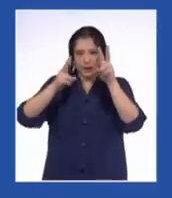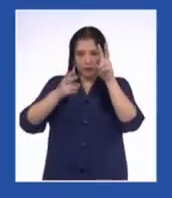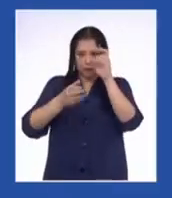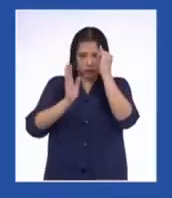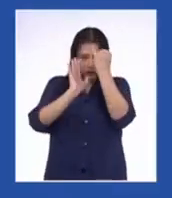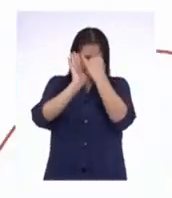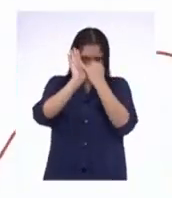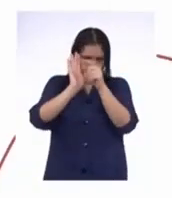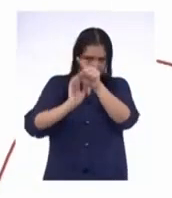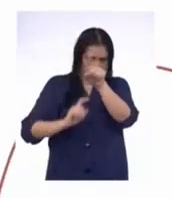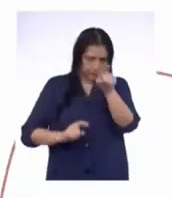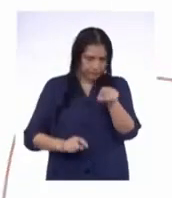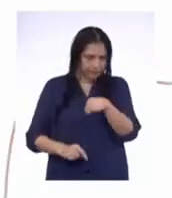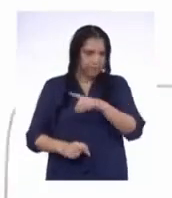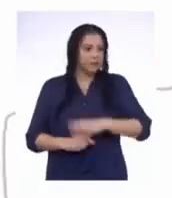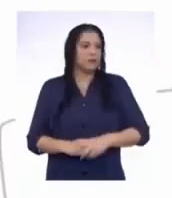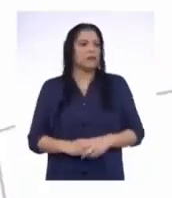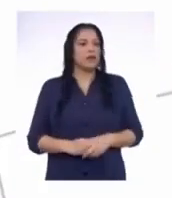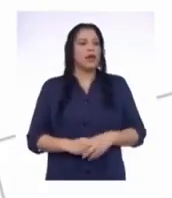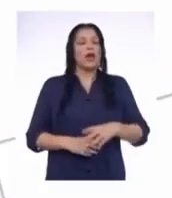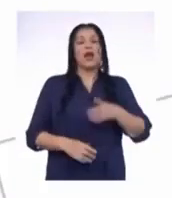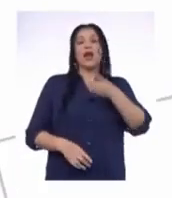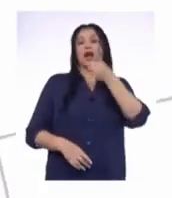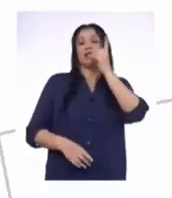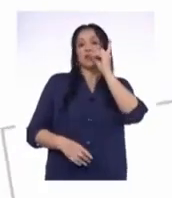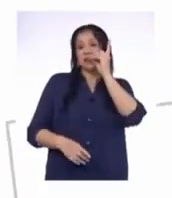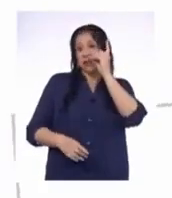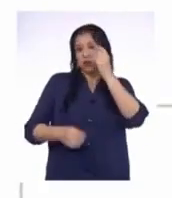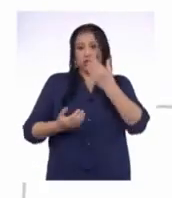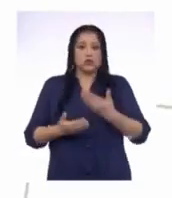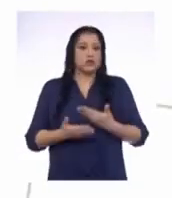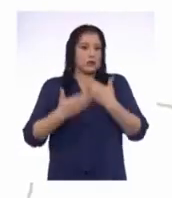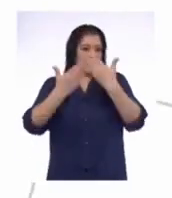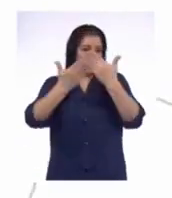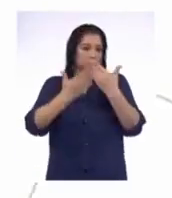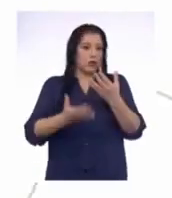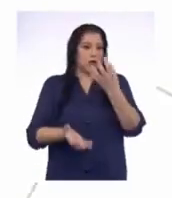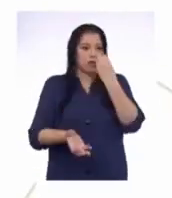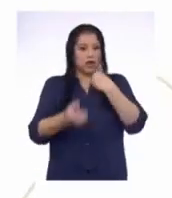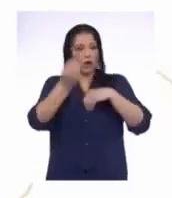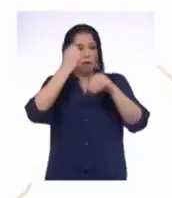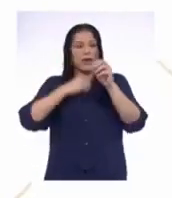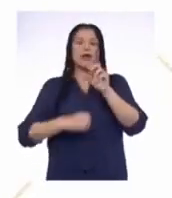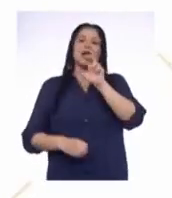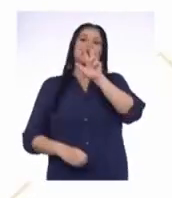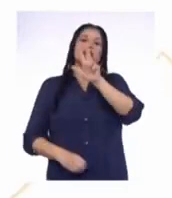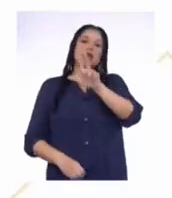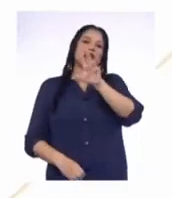imagen. En el desayuno, se propone el consumo de